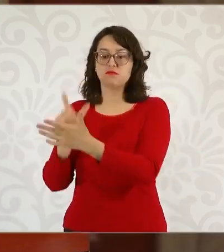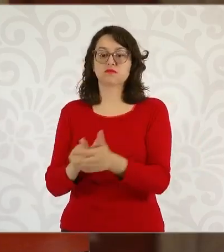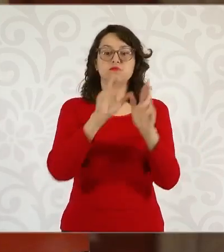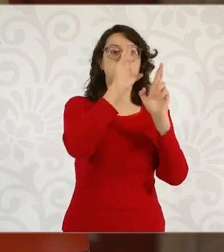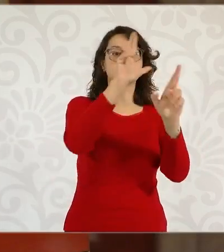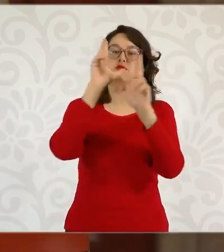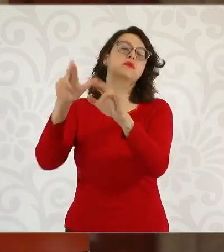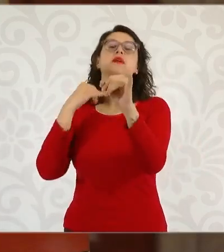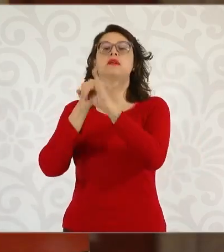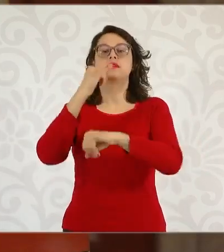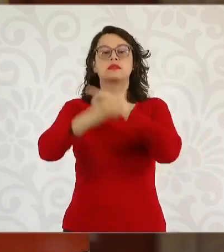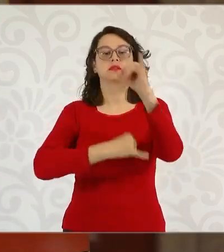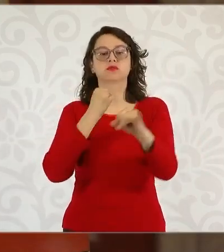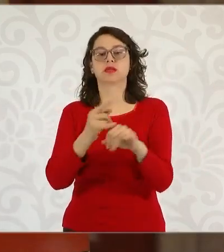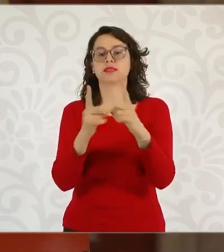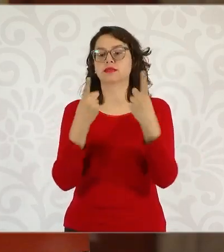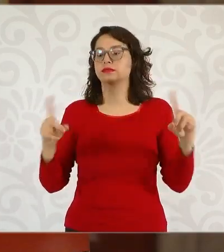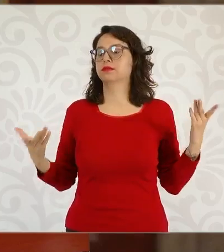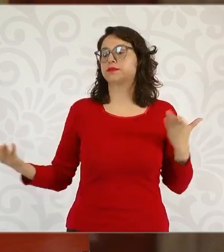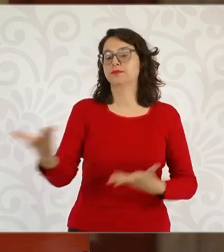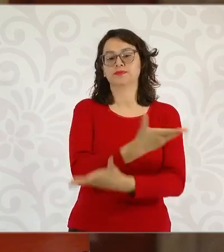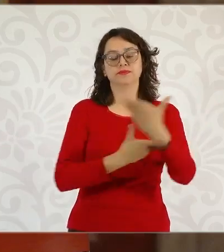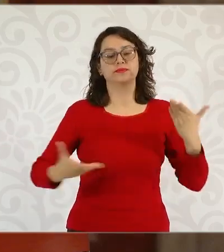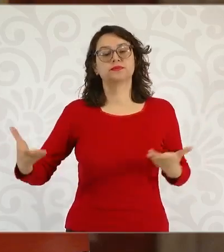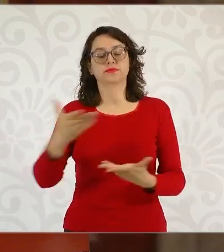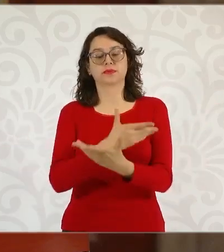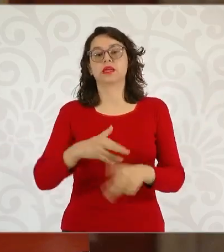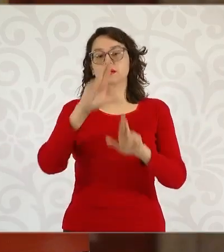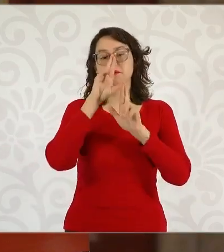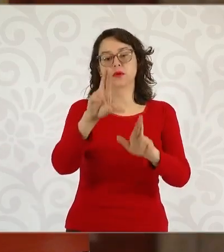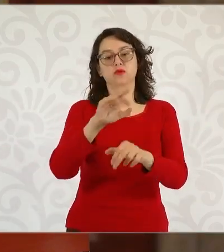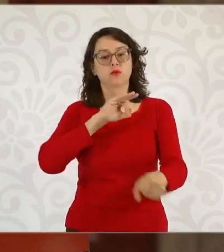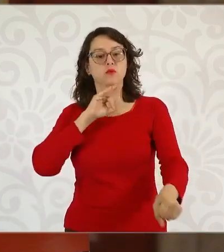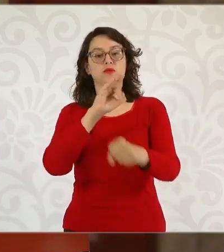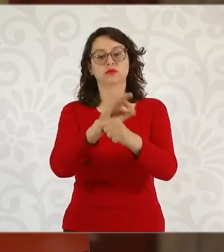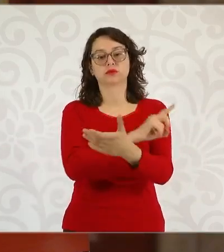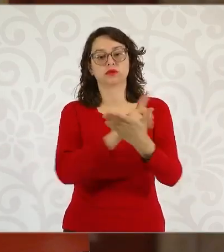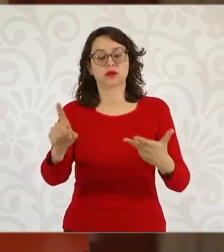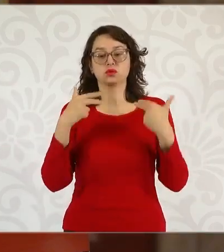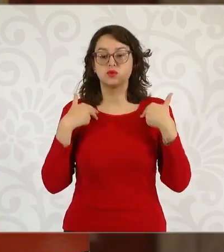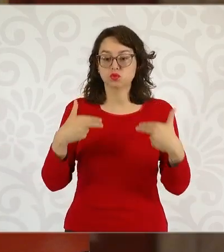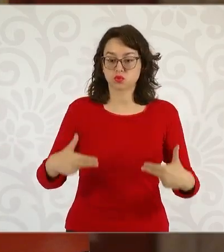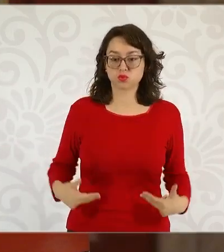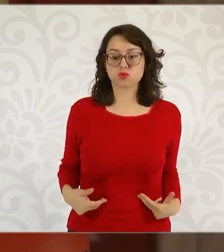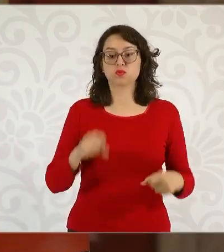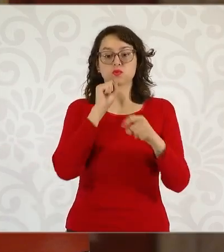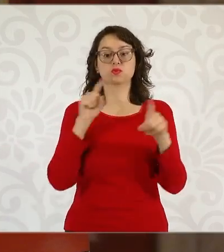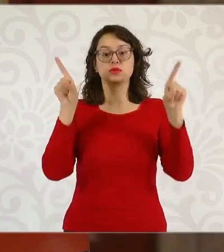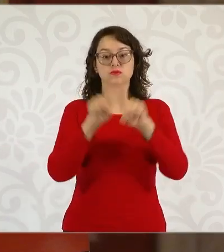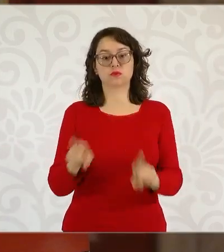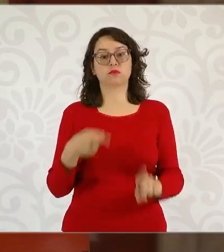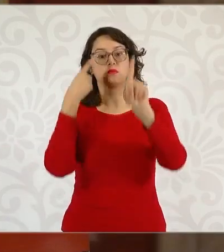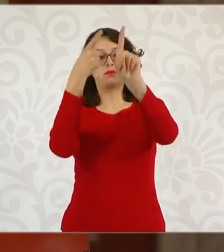cooperación internacional para el desarrollo, el respeto, la protección y promoción de los derechos humanos y la lucha por